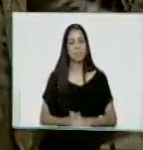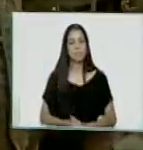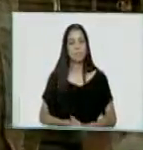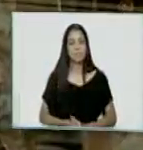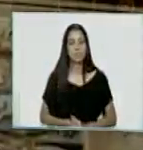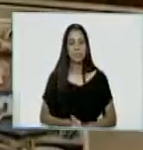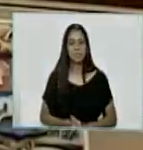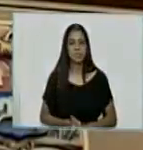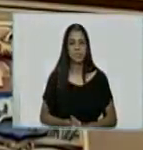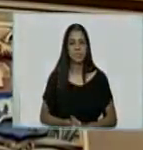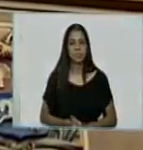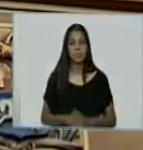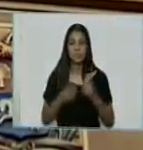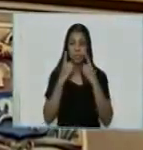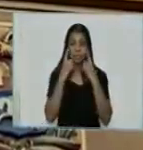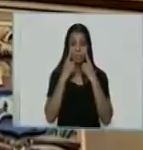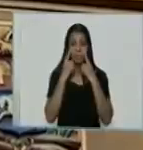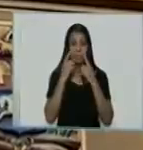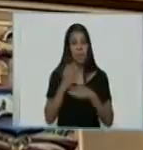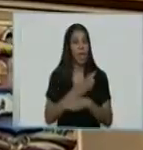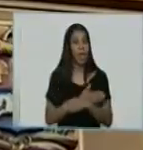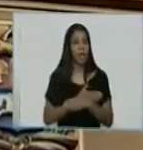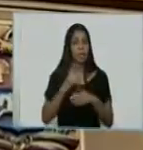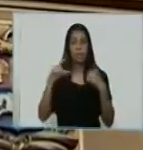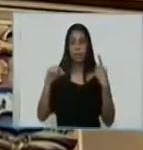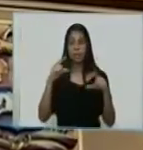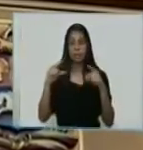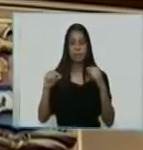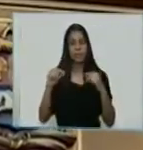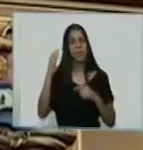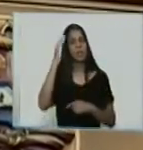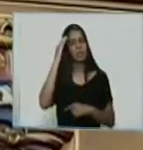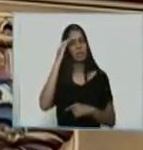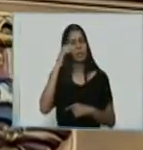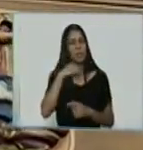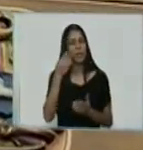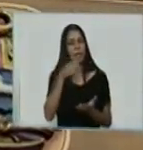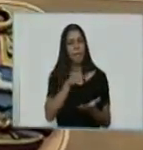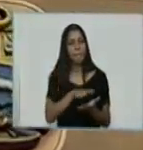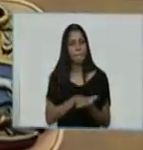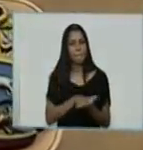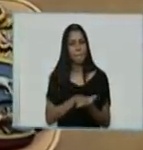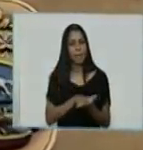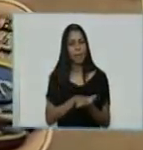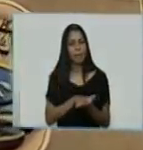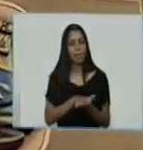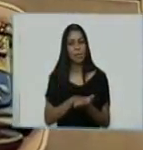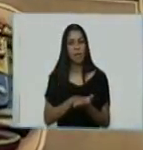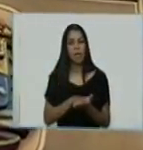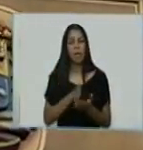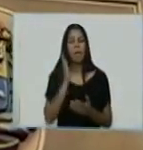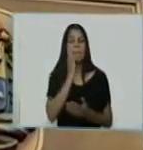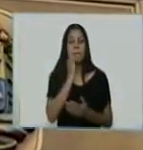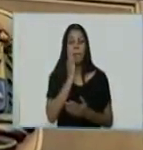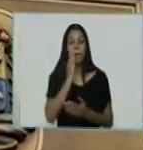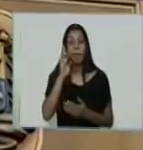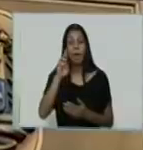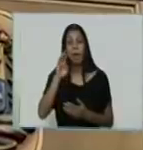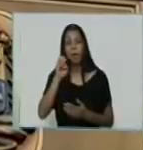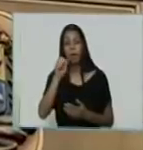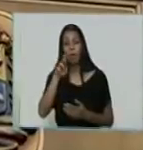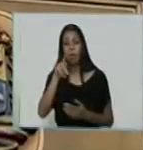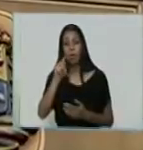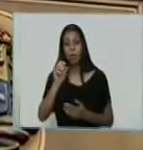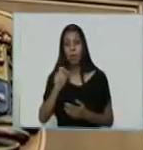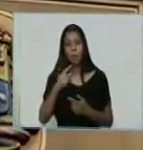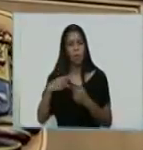Miren, antes de irnos, saben ustedes que falleció la señora madre de Roberto Mesuti, la señora Argelia Mesuti. A